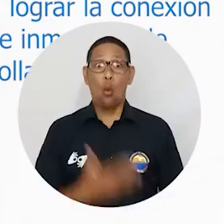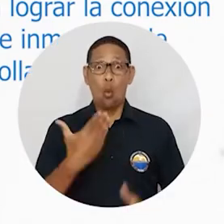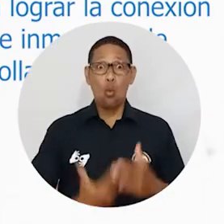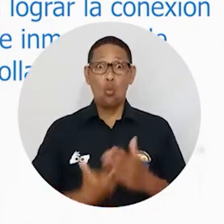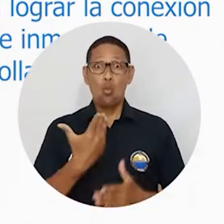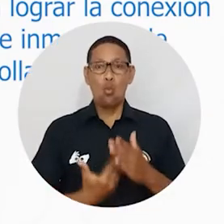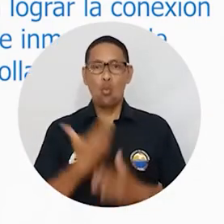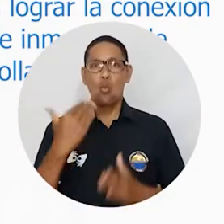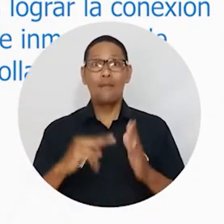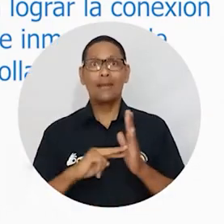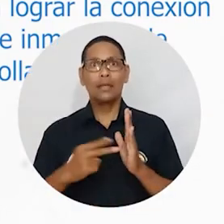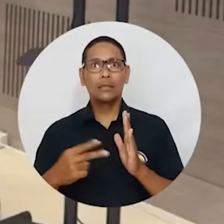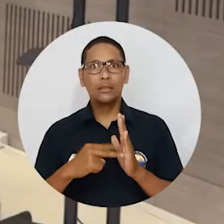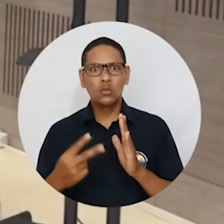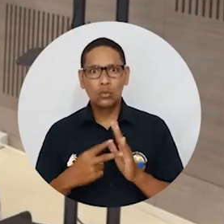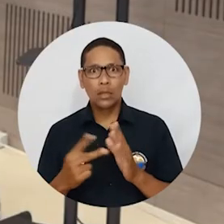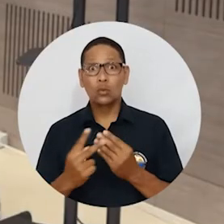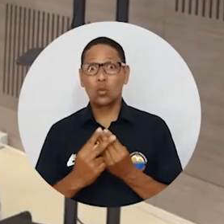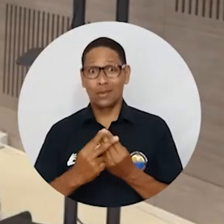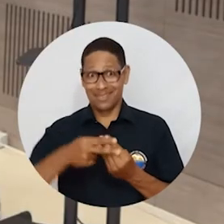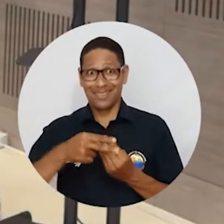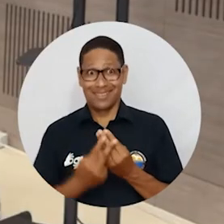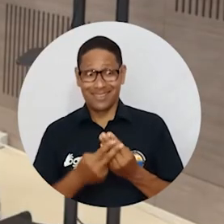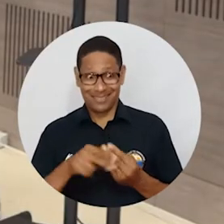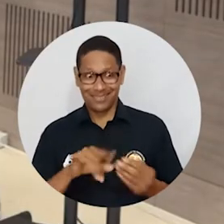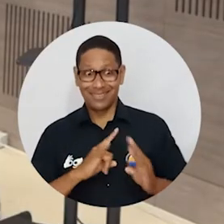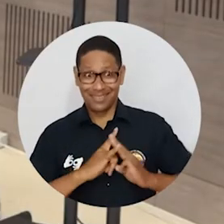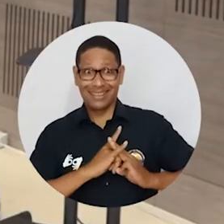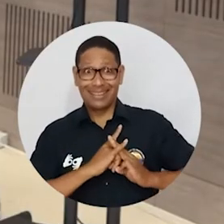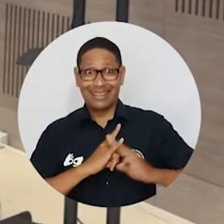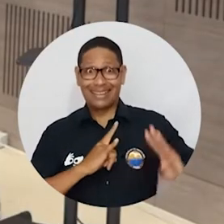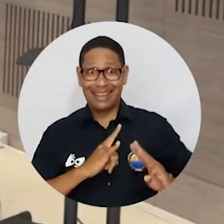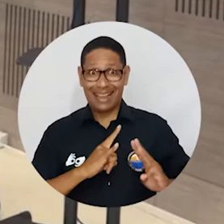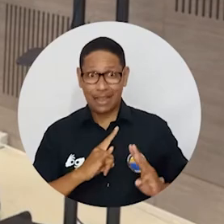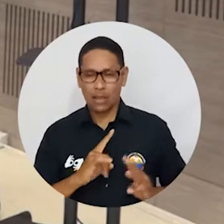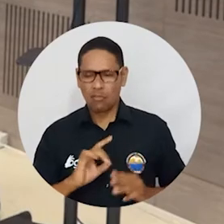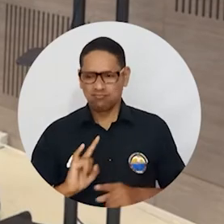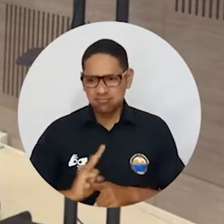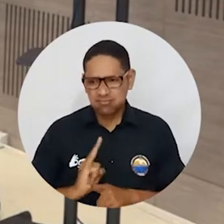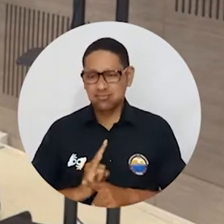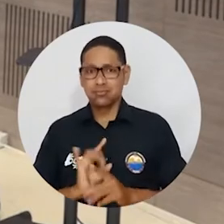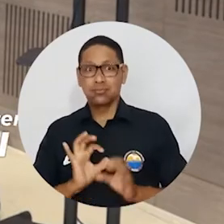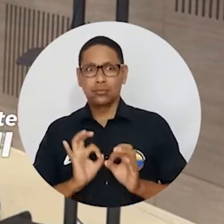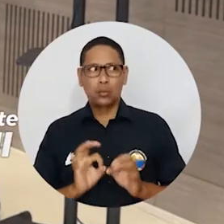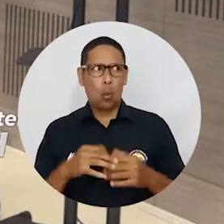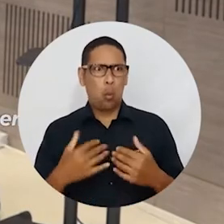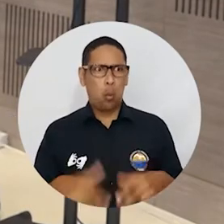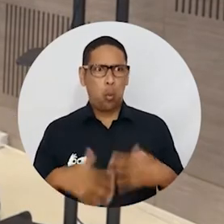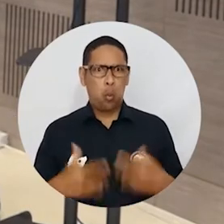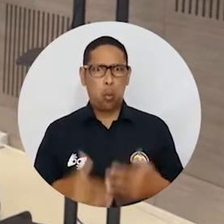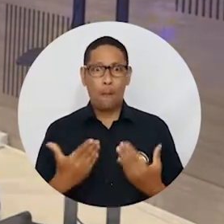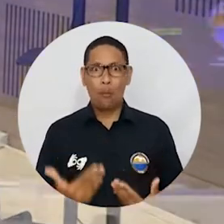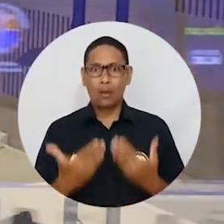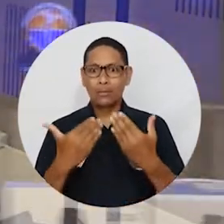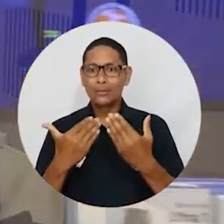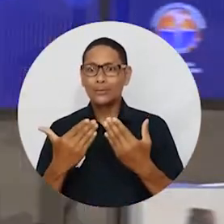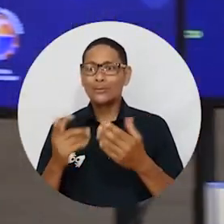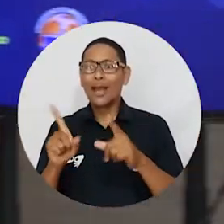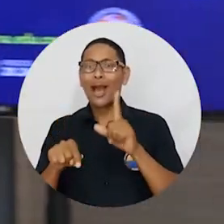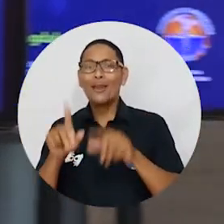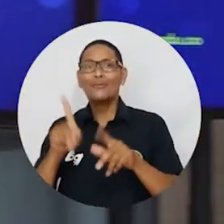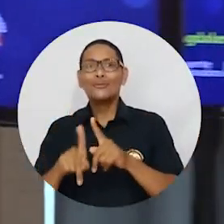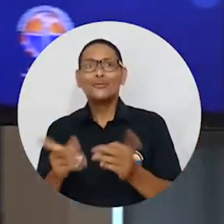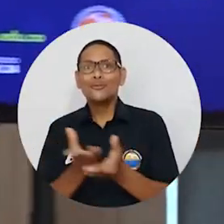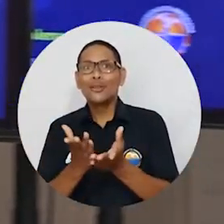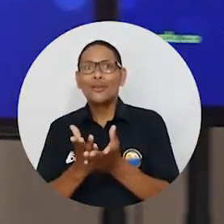Esta nueva tecnología o la herramienta que está utilizando la universidad está permitiendo poder entregarle a esos